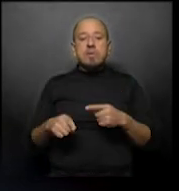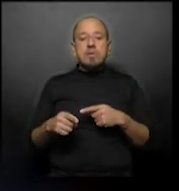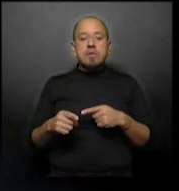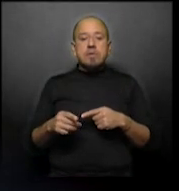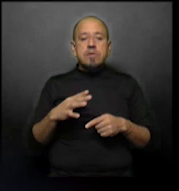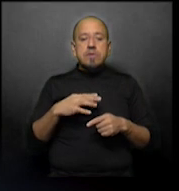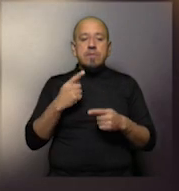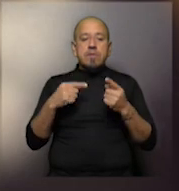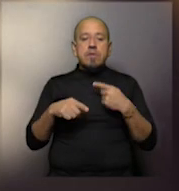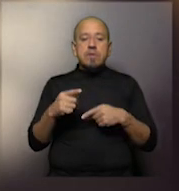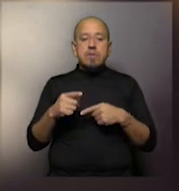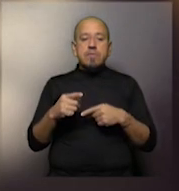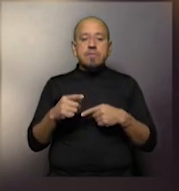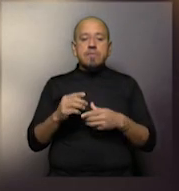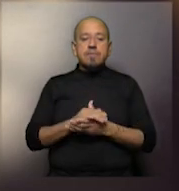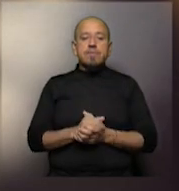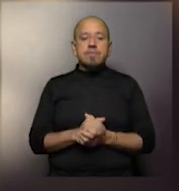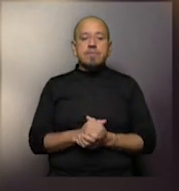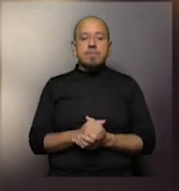bailadores, bailadoras, artistas.